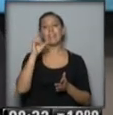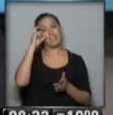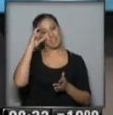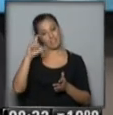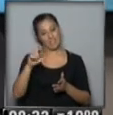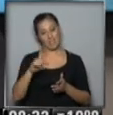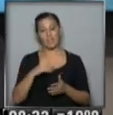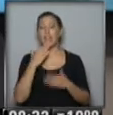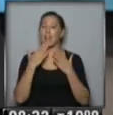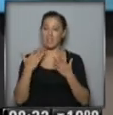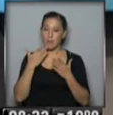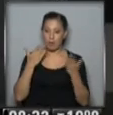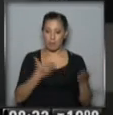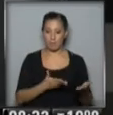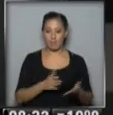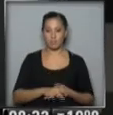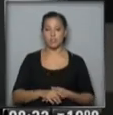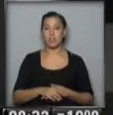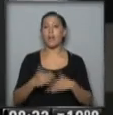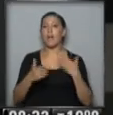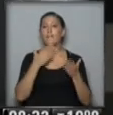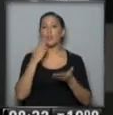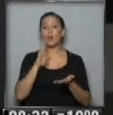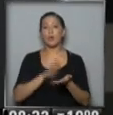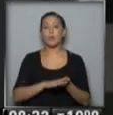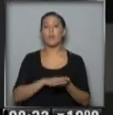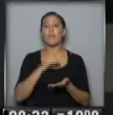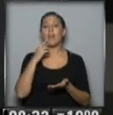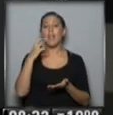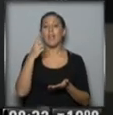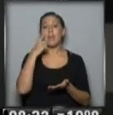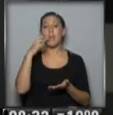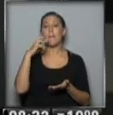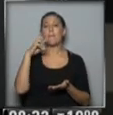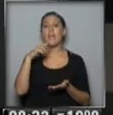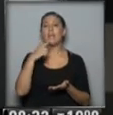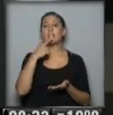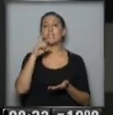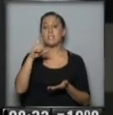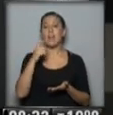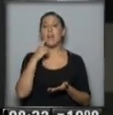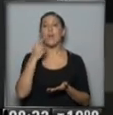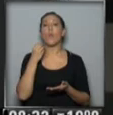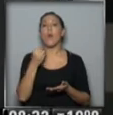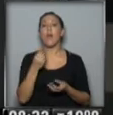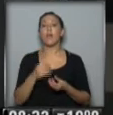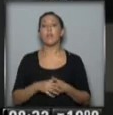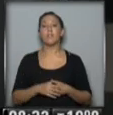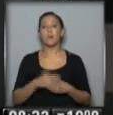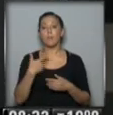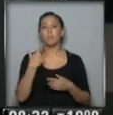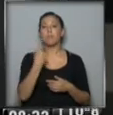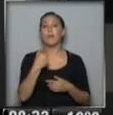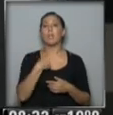buenos días gracias por la invitación vamos a estar hablando de nuevo ipc federal cuáles son sus características sus alcances en primer lugar me gustaría